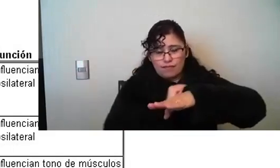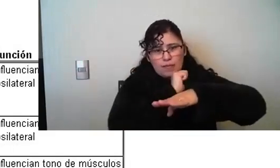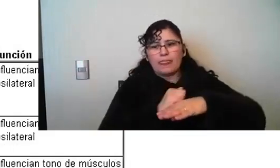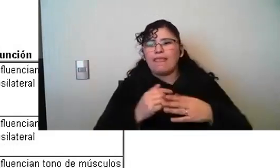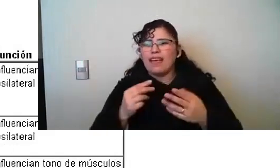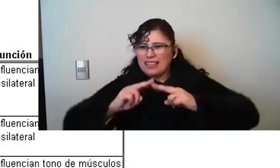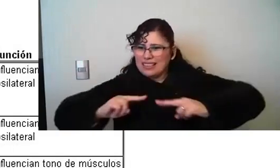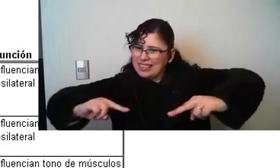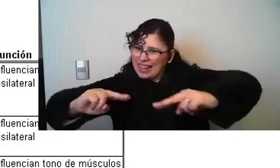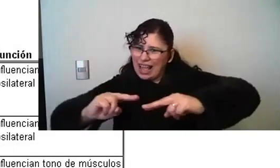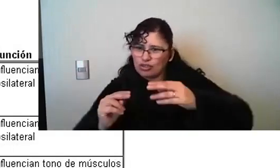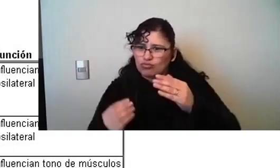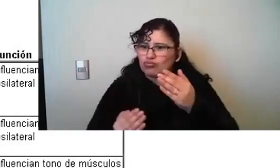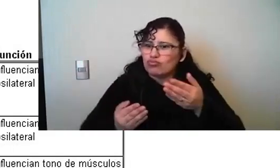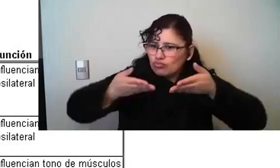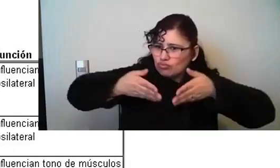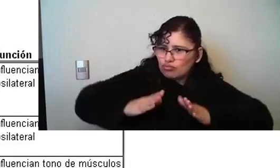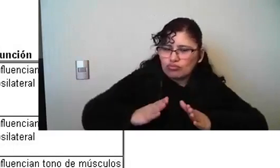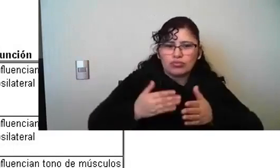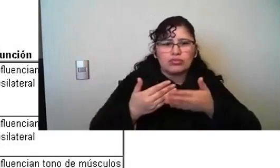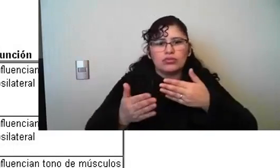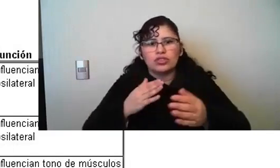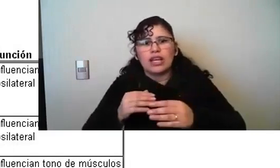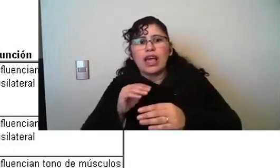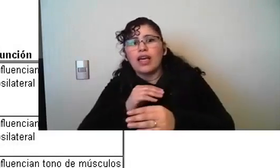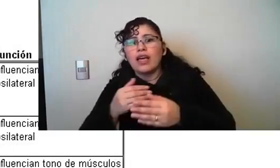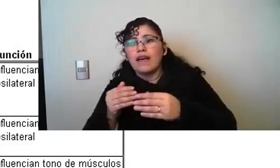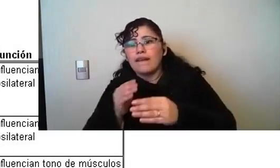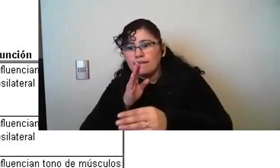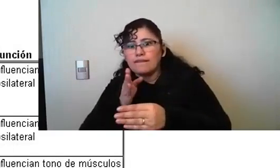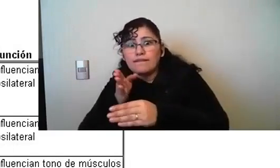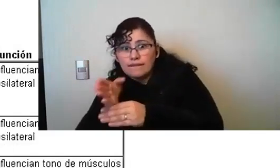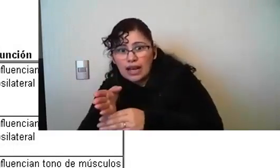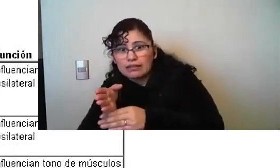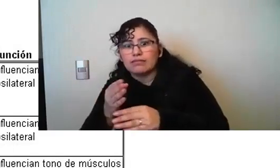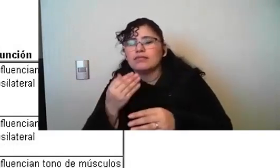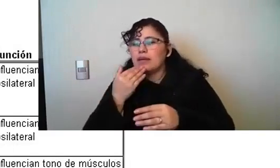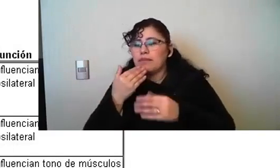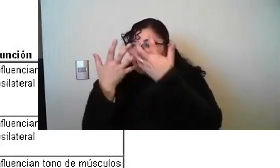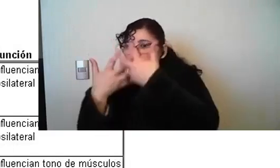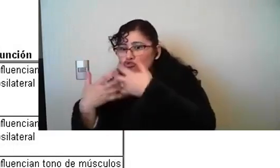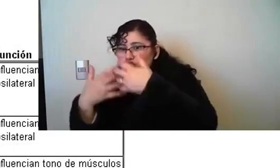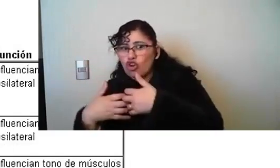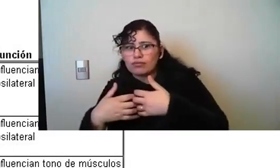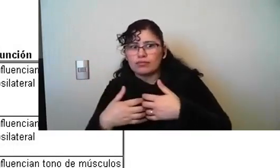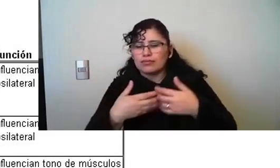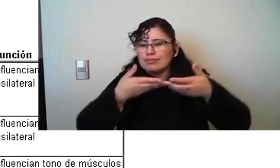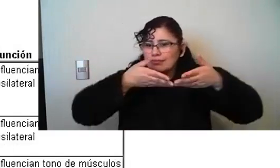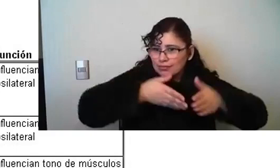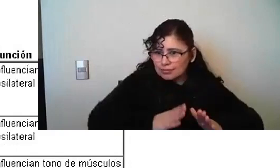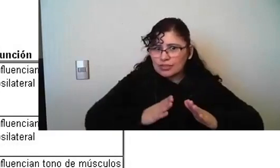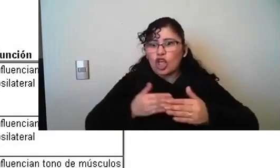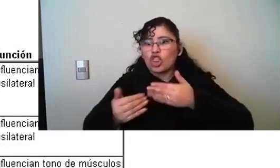tractos, una columna que indica el destino y una columna que indica función. Tenemos el